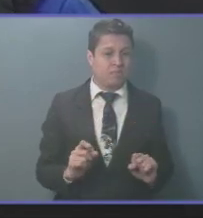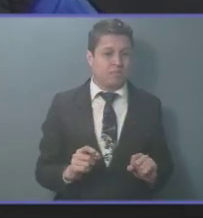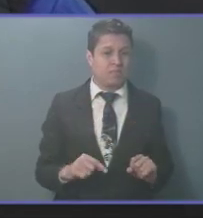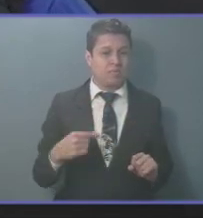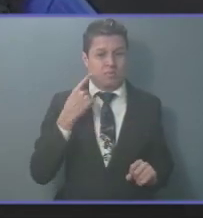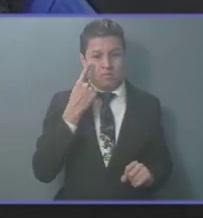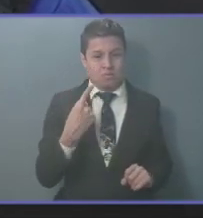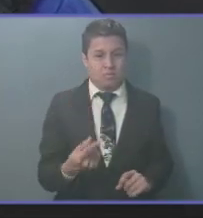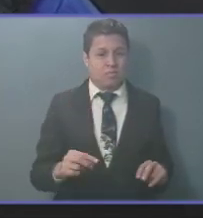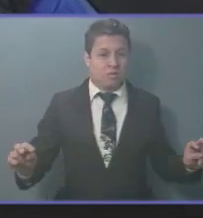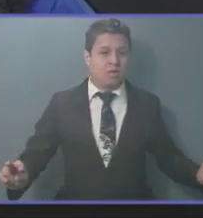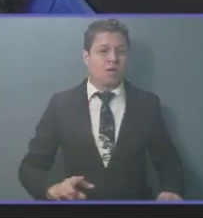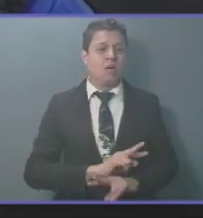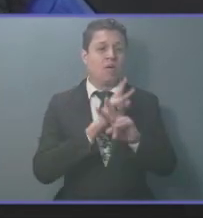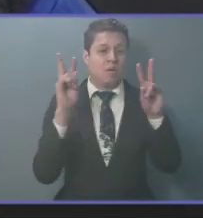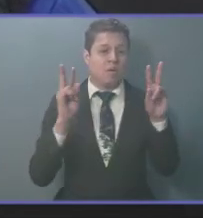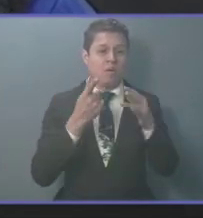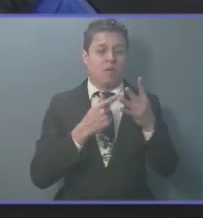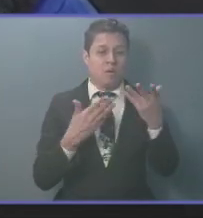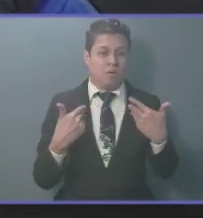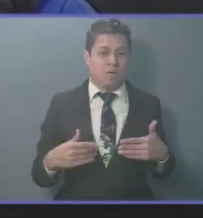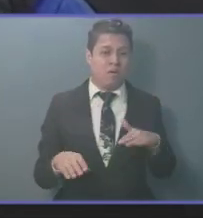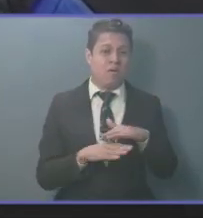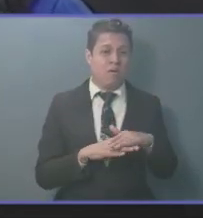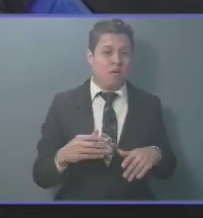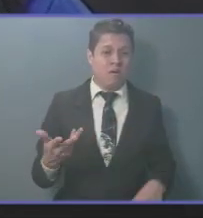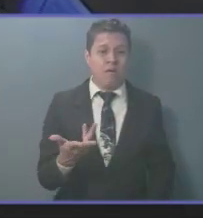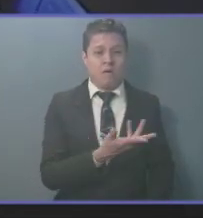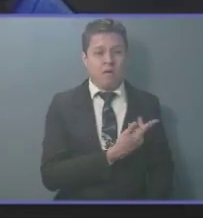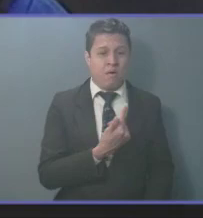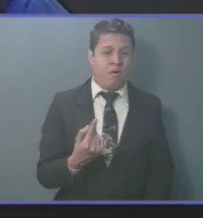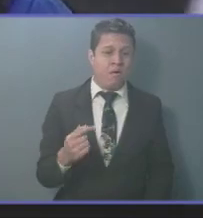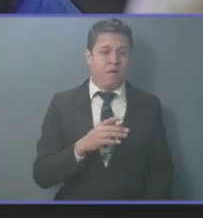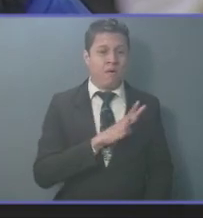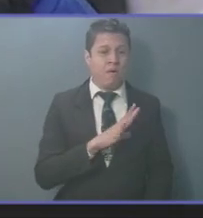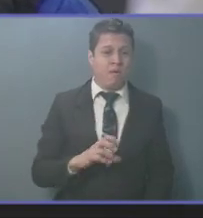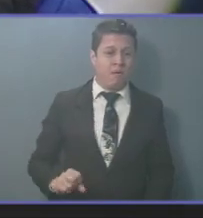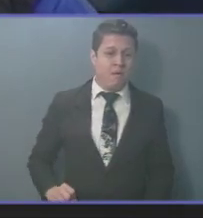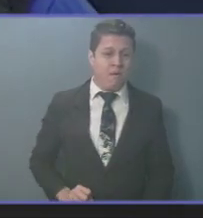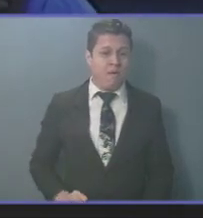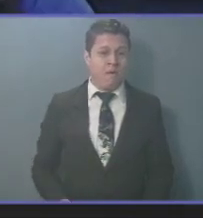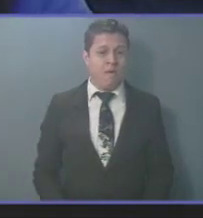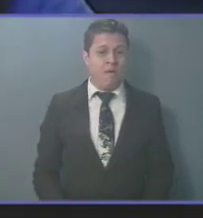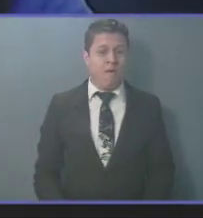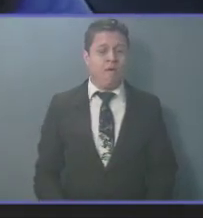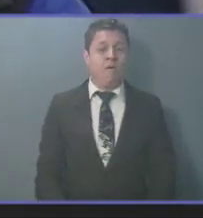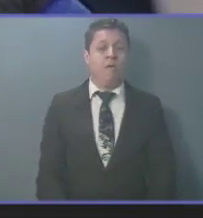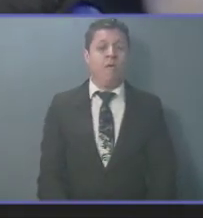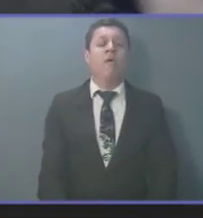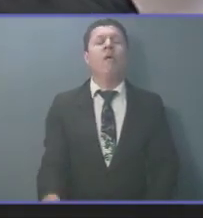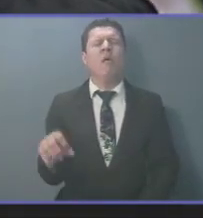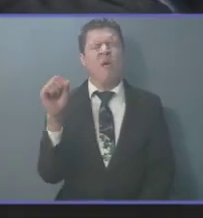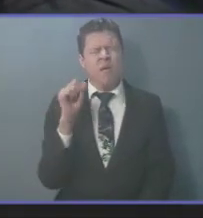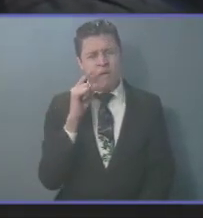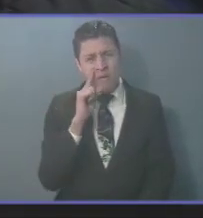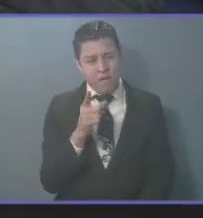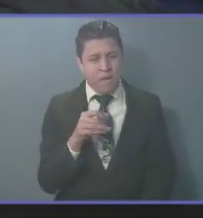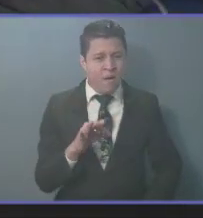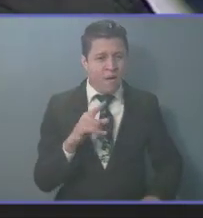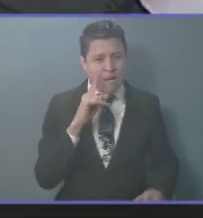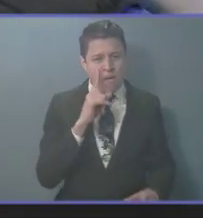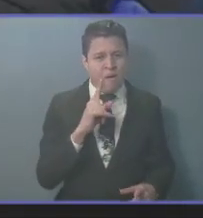paz un derecho fundamental de los salvadoreños, su vulneración puede ser objeto de